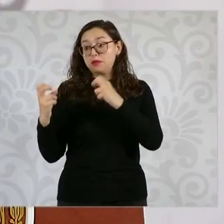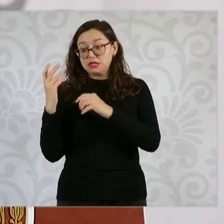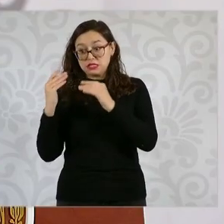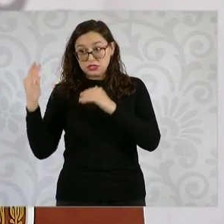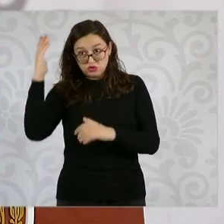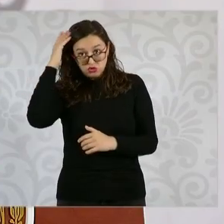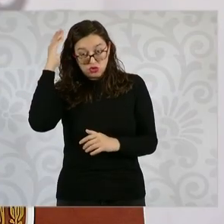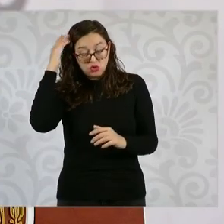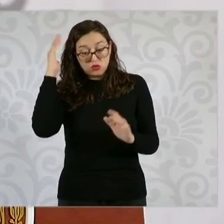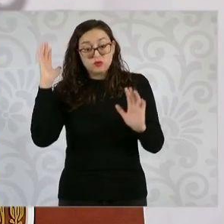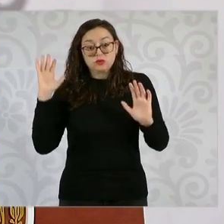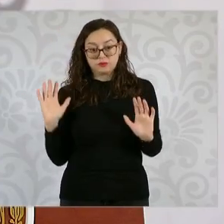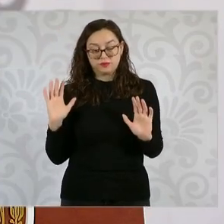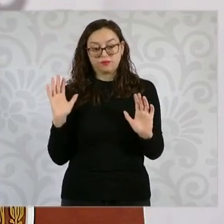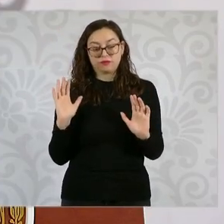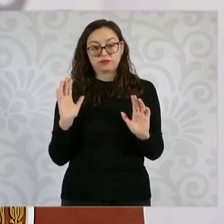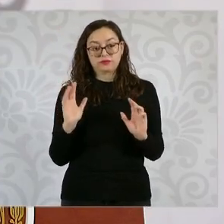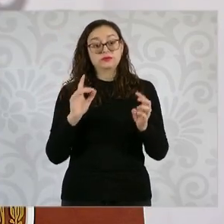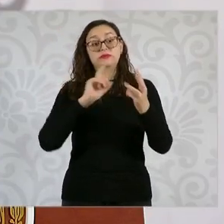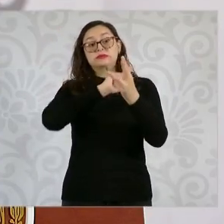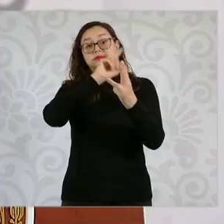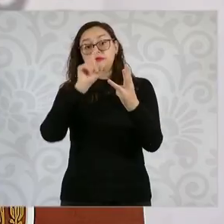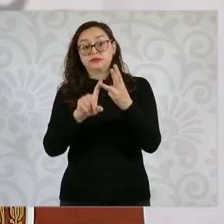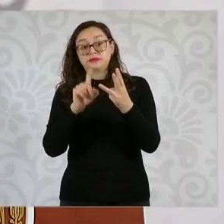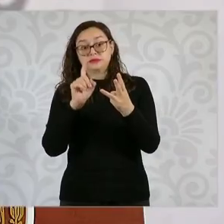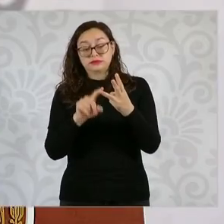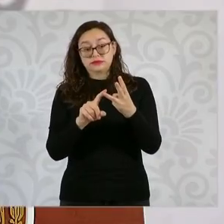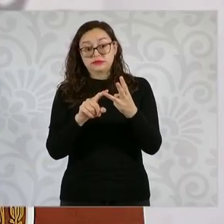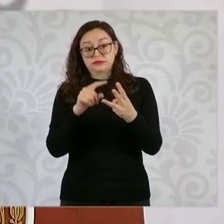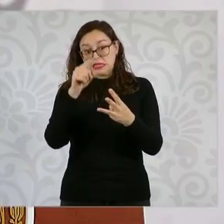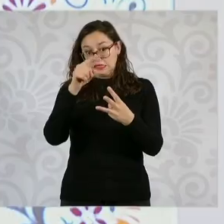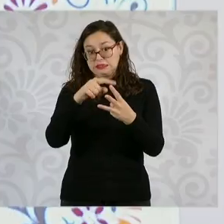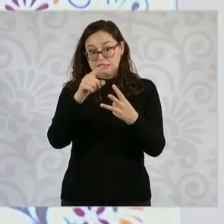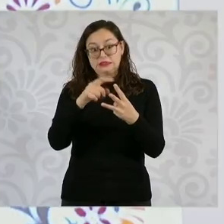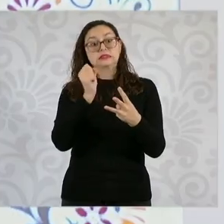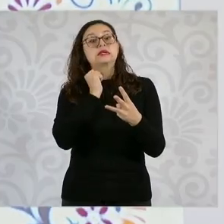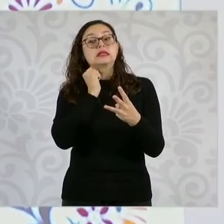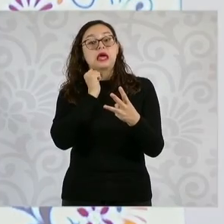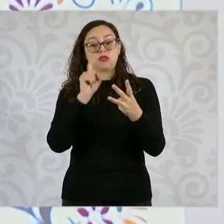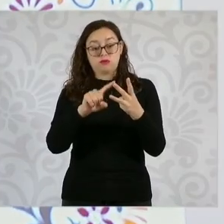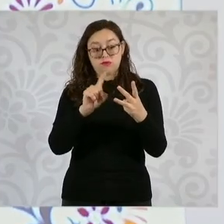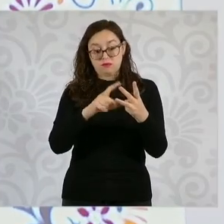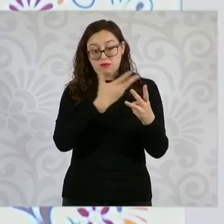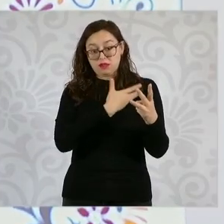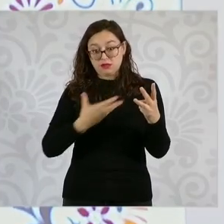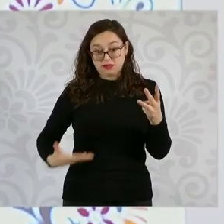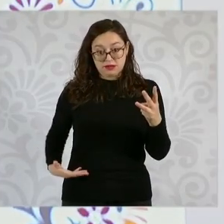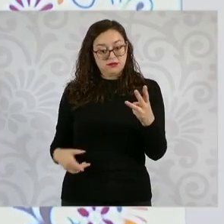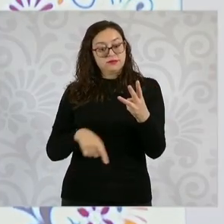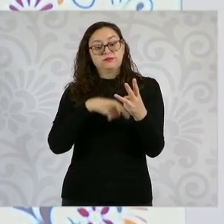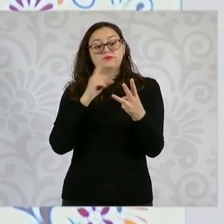o ministros. Lo mismo hace el Congreso de la Unión y lo mismo hace